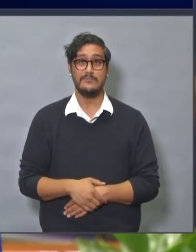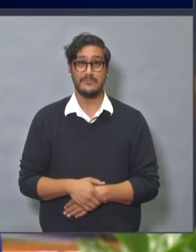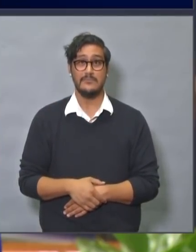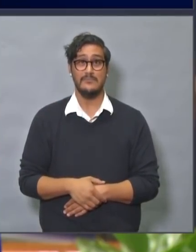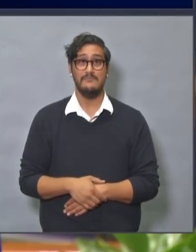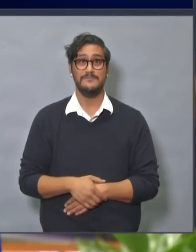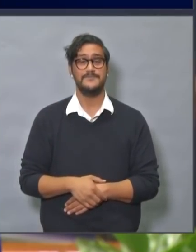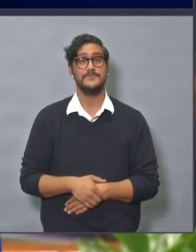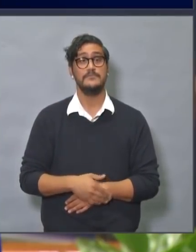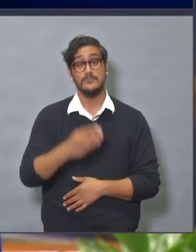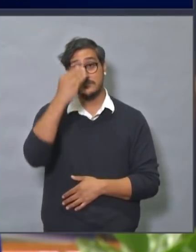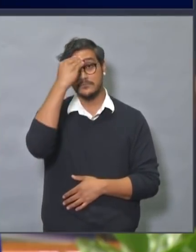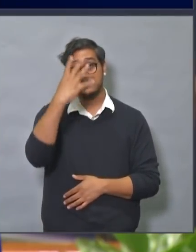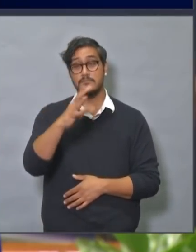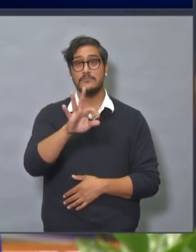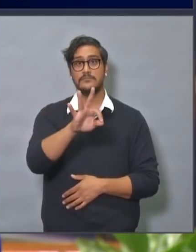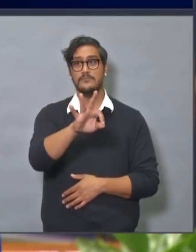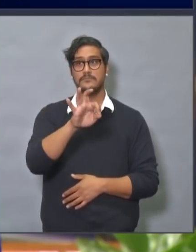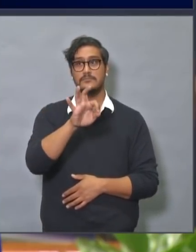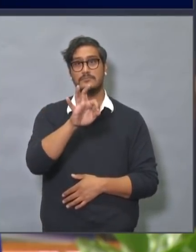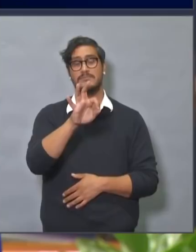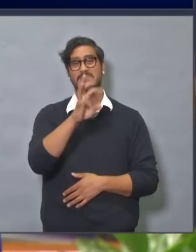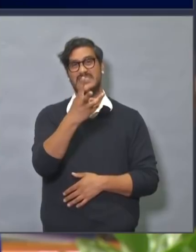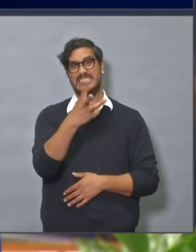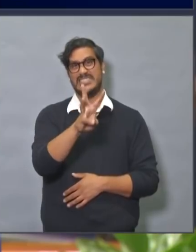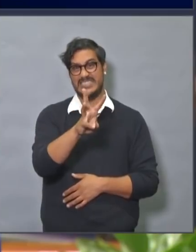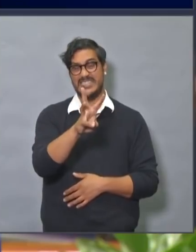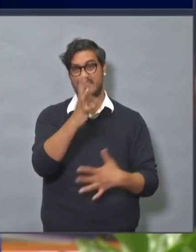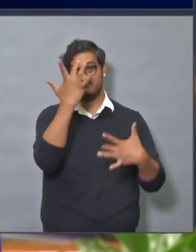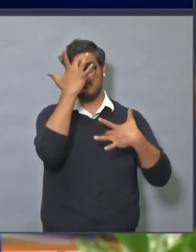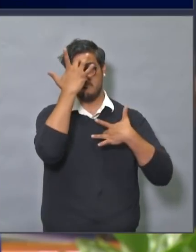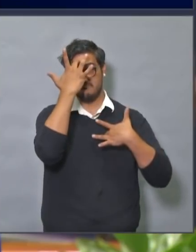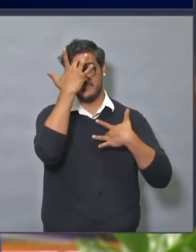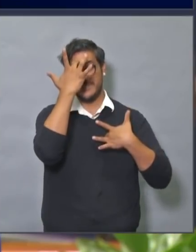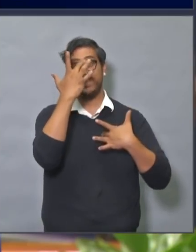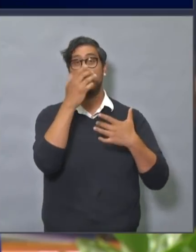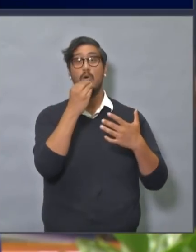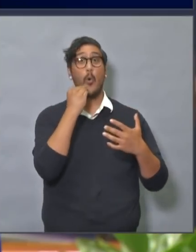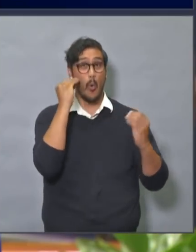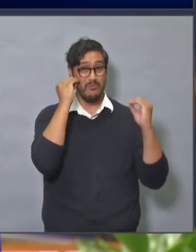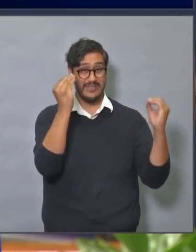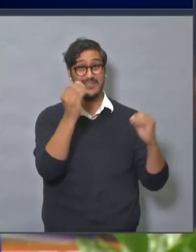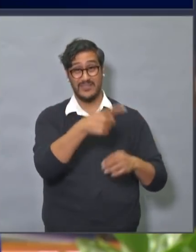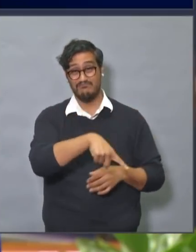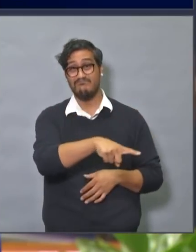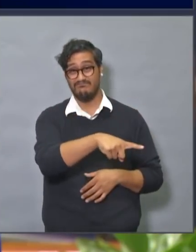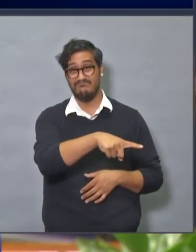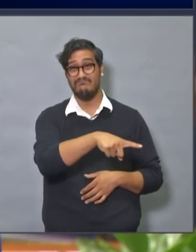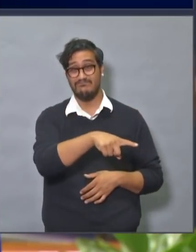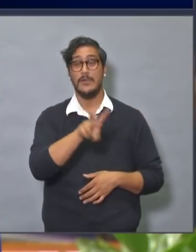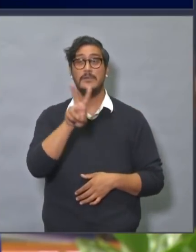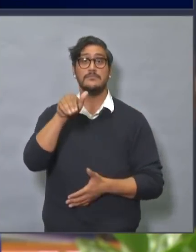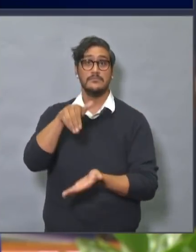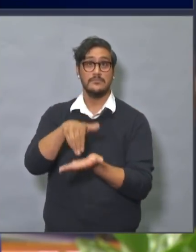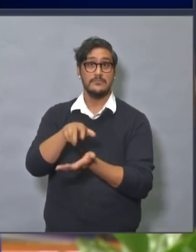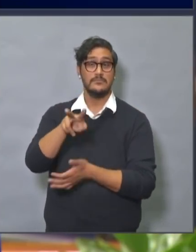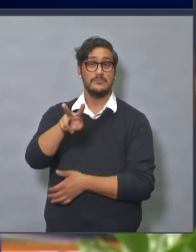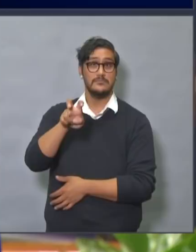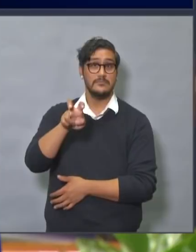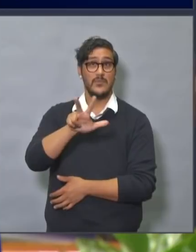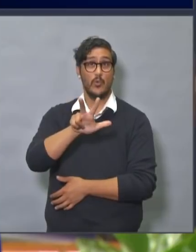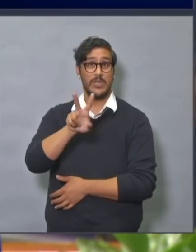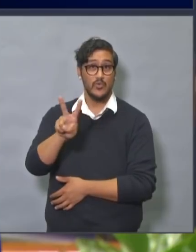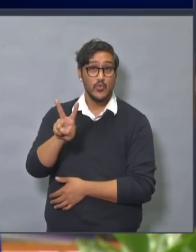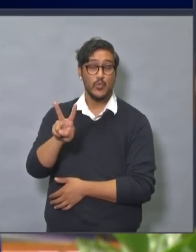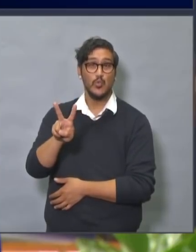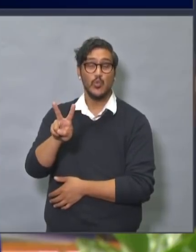Estamos reportando 916 casos confirmados entre personas sin hogar y 2,232